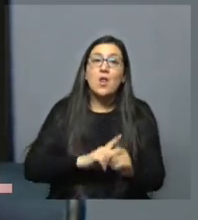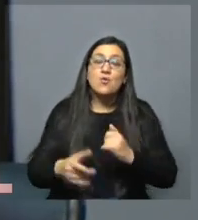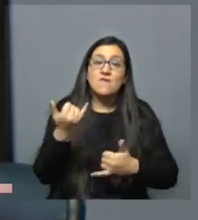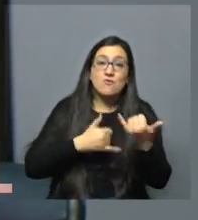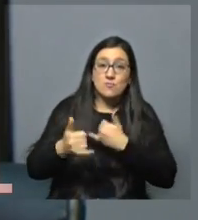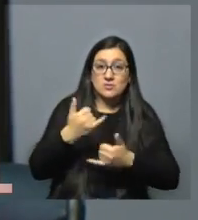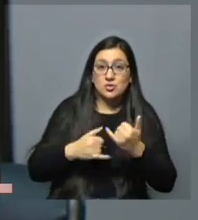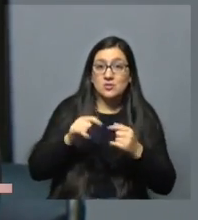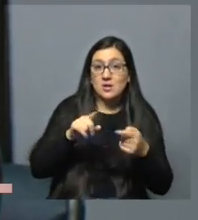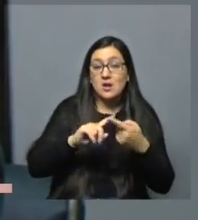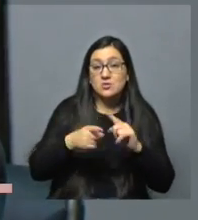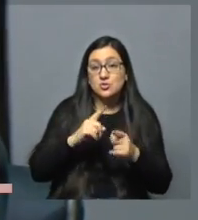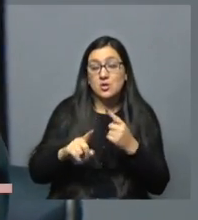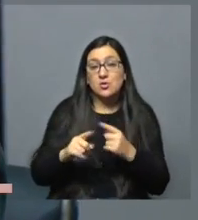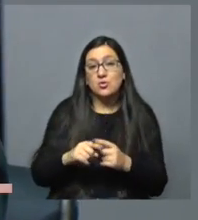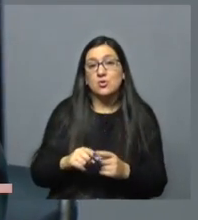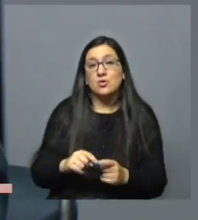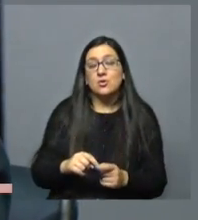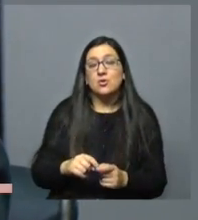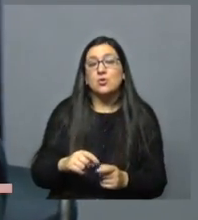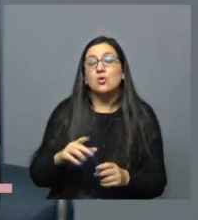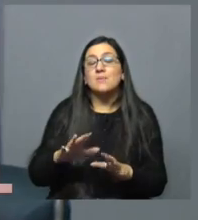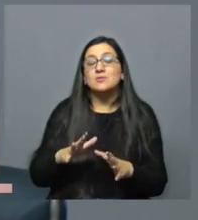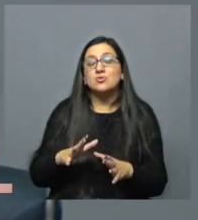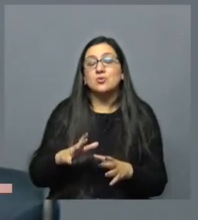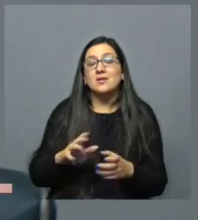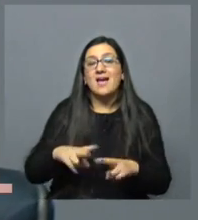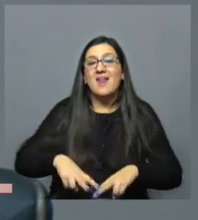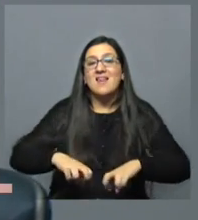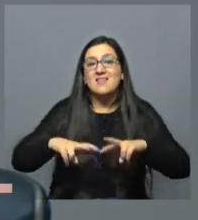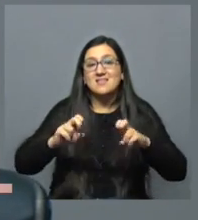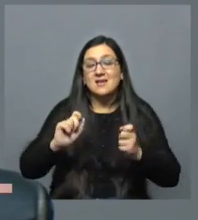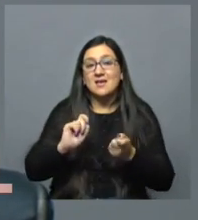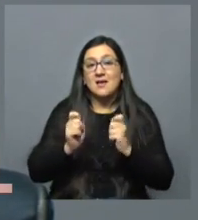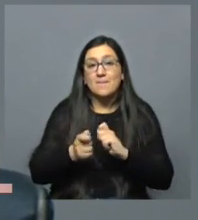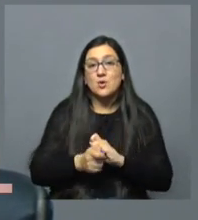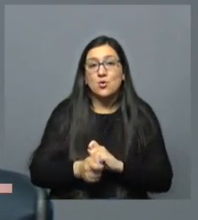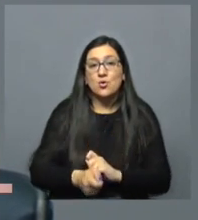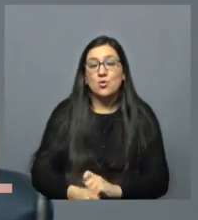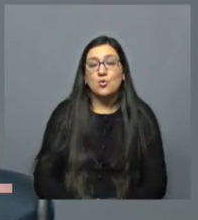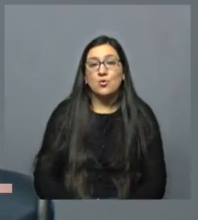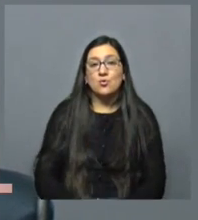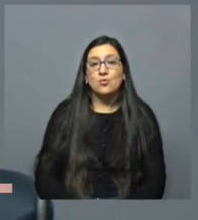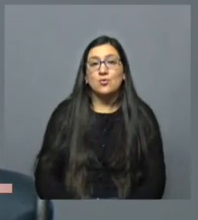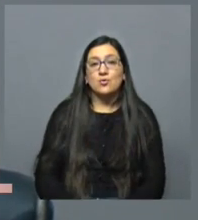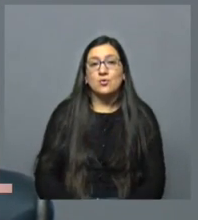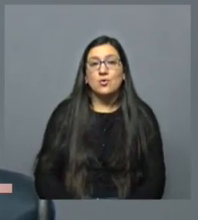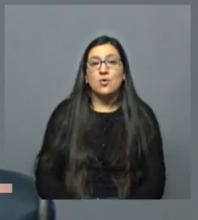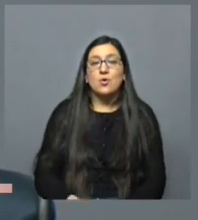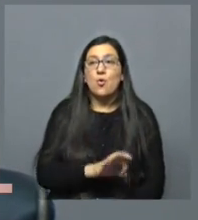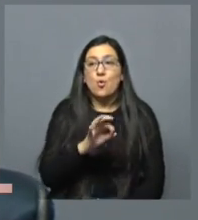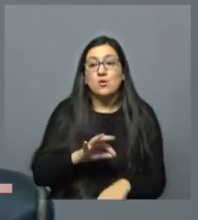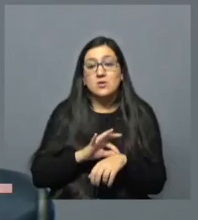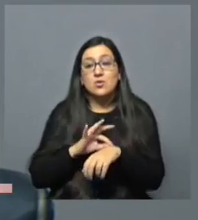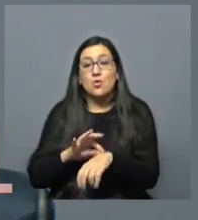que otros, tiene que ver con lo que pasó en Cambridge Analytica, en que cambió de alguna manera, digamos, o direccionó